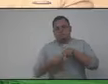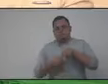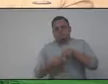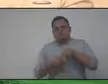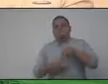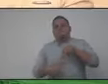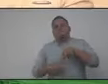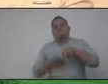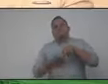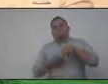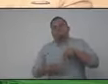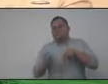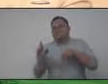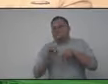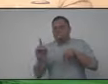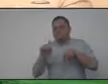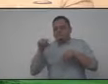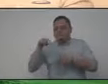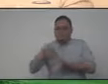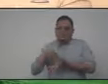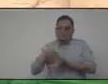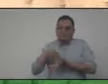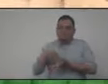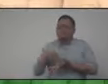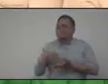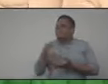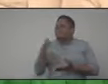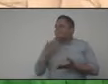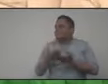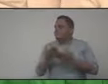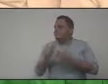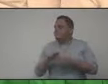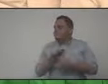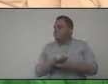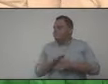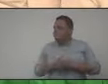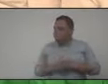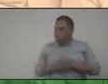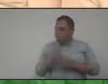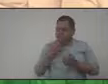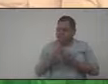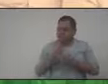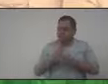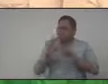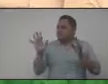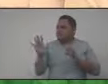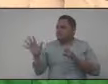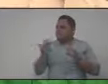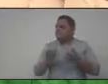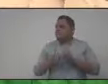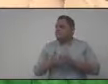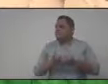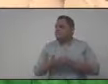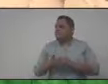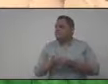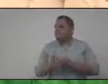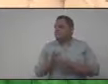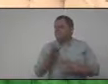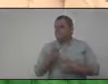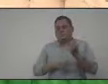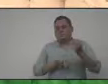pierna derecha. Hola Sara, ¿qué tal? Buenos días. Hola, muy buenos días. Bueno, Sara es deportista, es